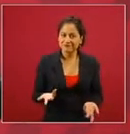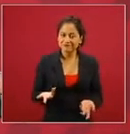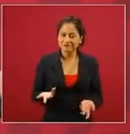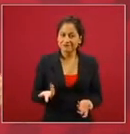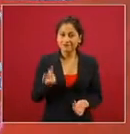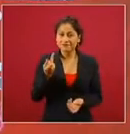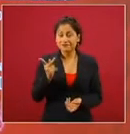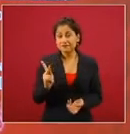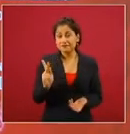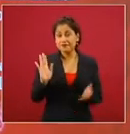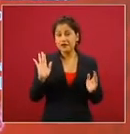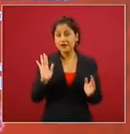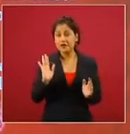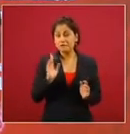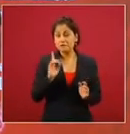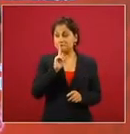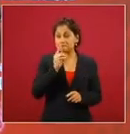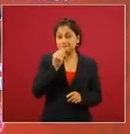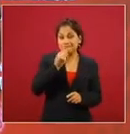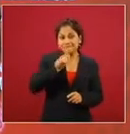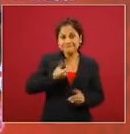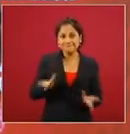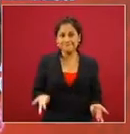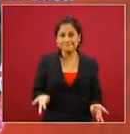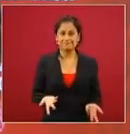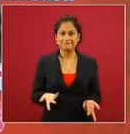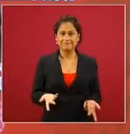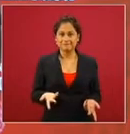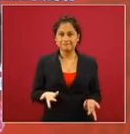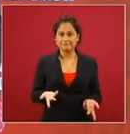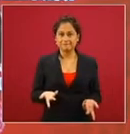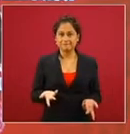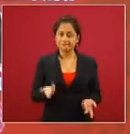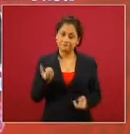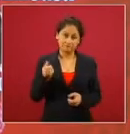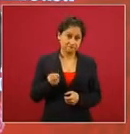modo. Y tiene que ser